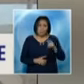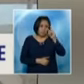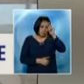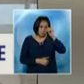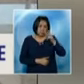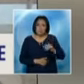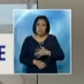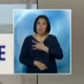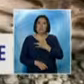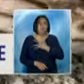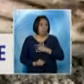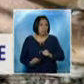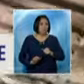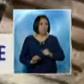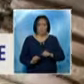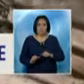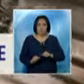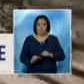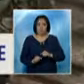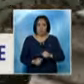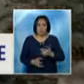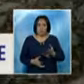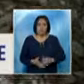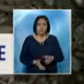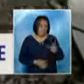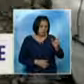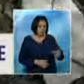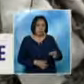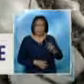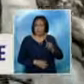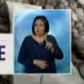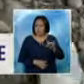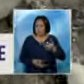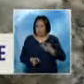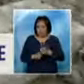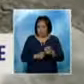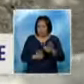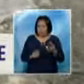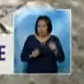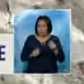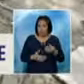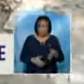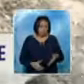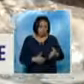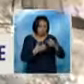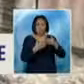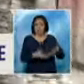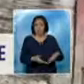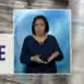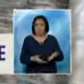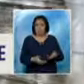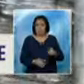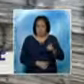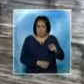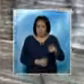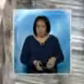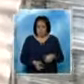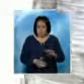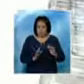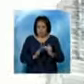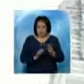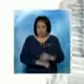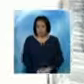algunas pequeñas réplicas del sismo, que solo reportó a Rudy Rivera Núñez como herida por el evento telúrico que provocó la caída de una de las paredes